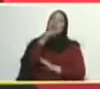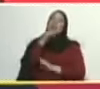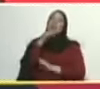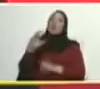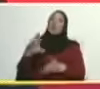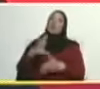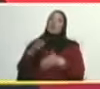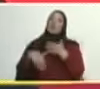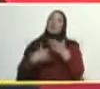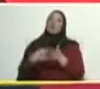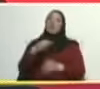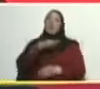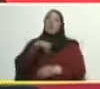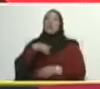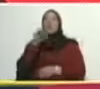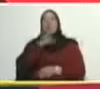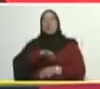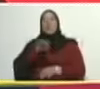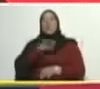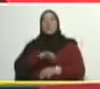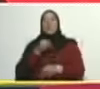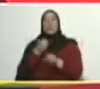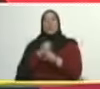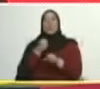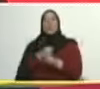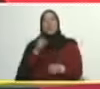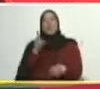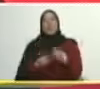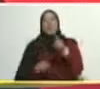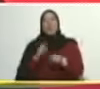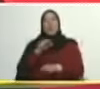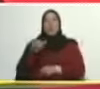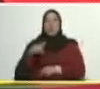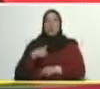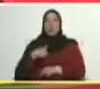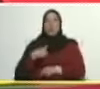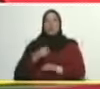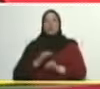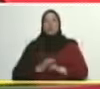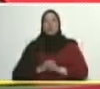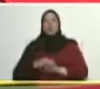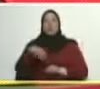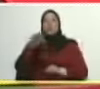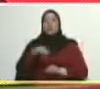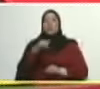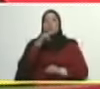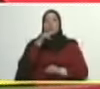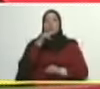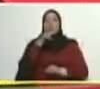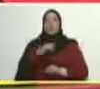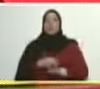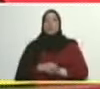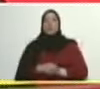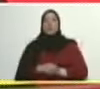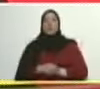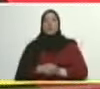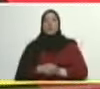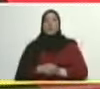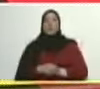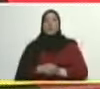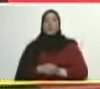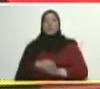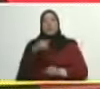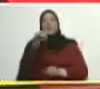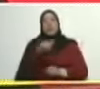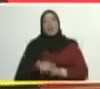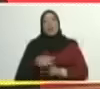en Quito pueda convertirse en un precedente que guíe las relaciones entre los Estados. Asimismo, quiero